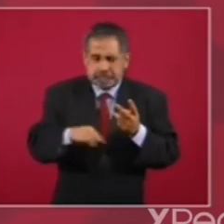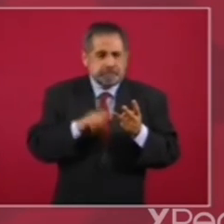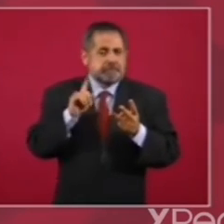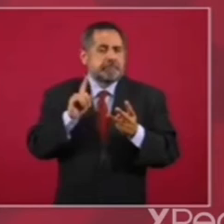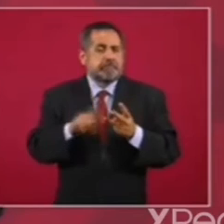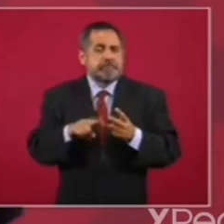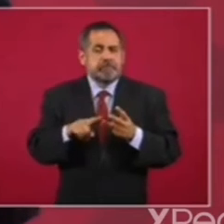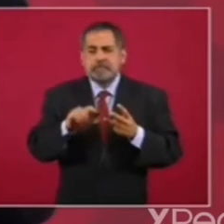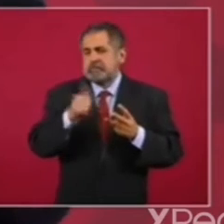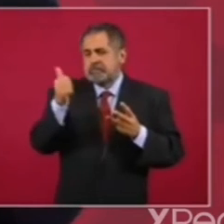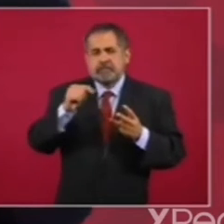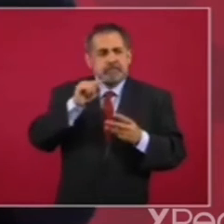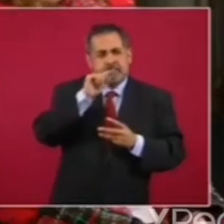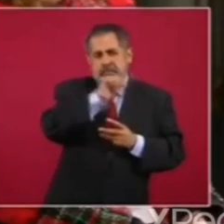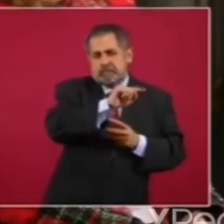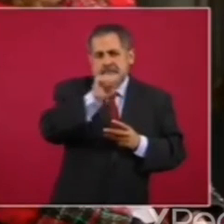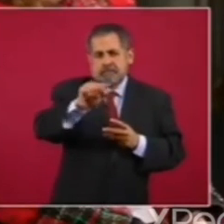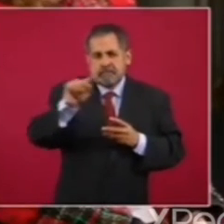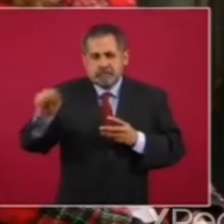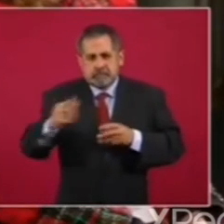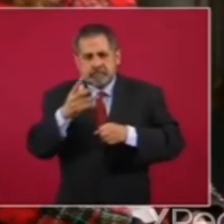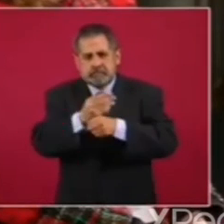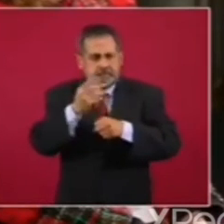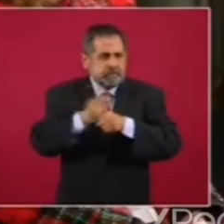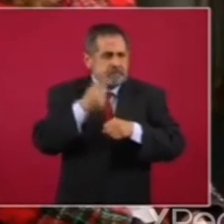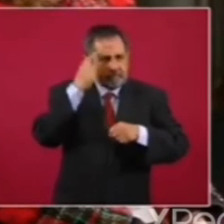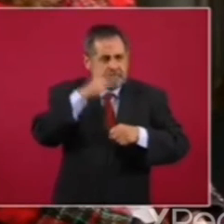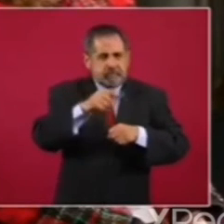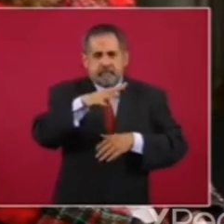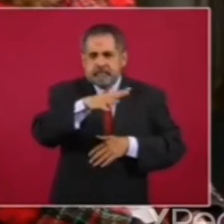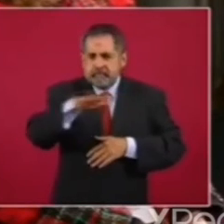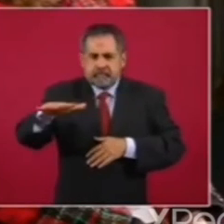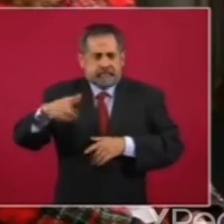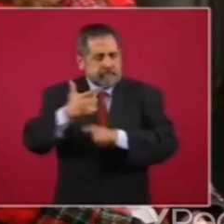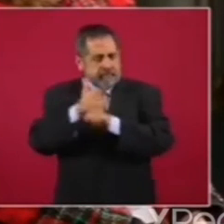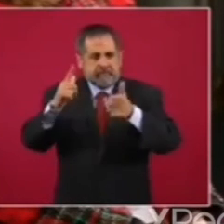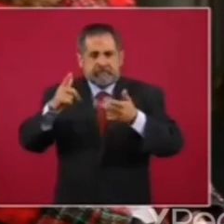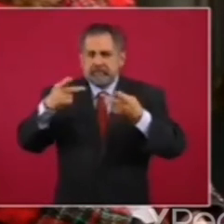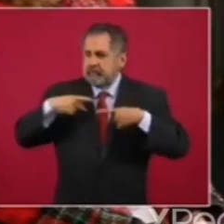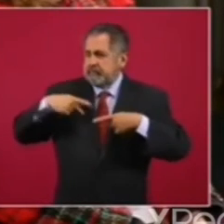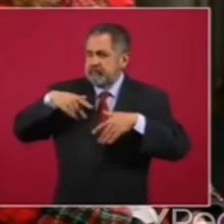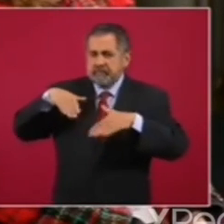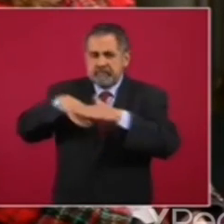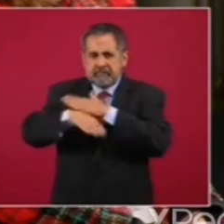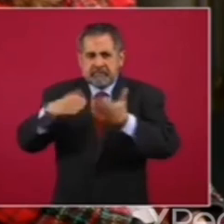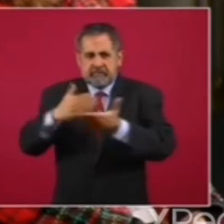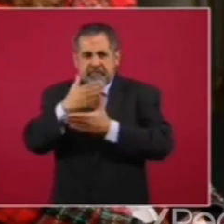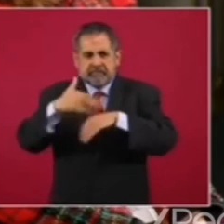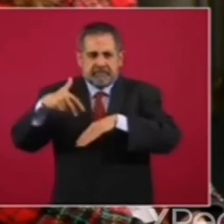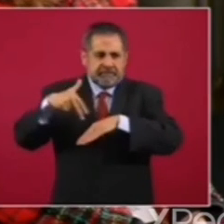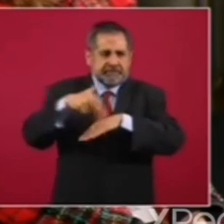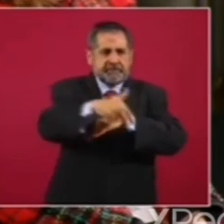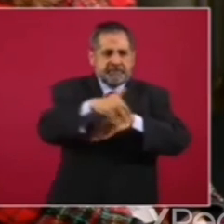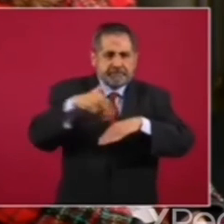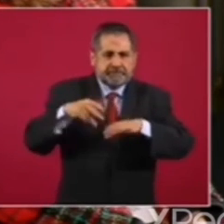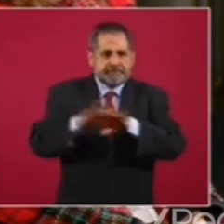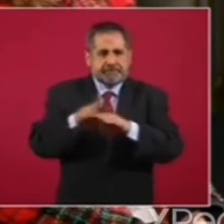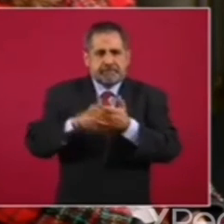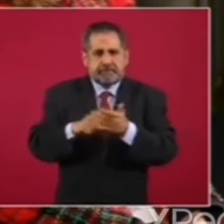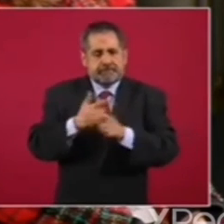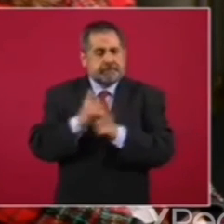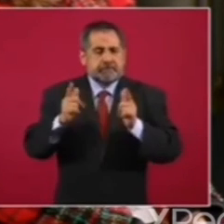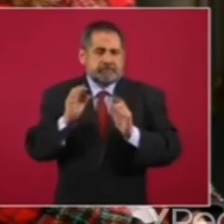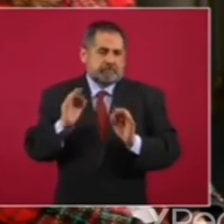haciendo en otros sitios, para que la gente tenga acceso